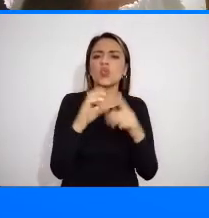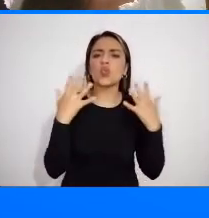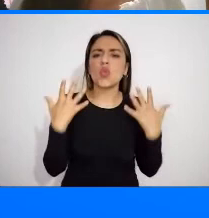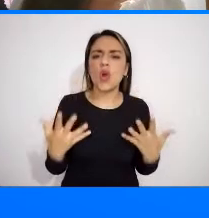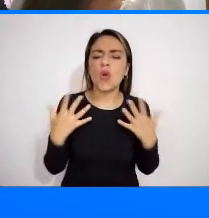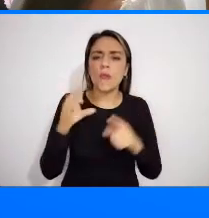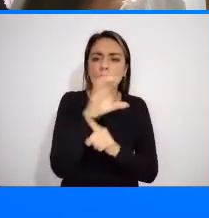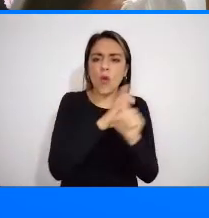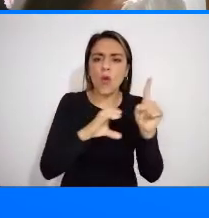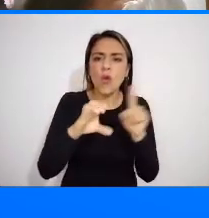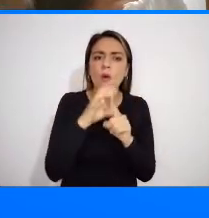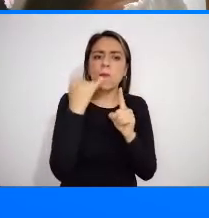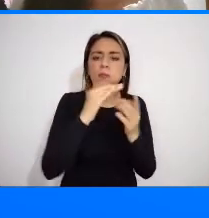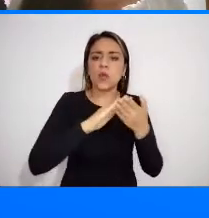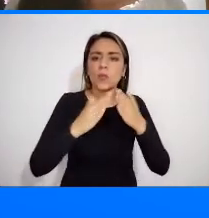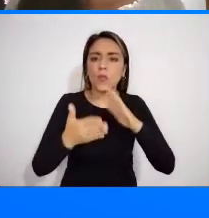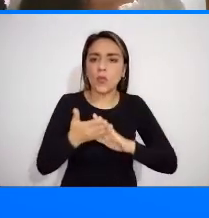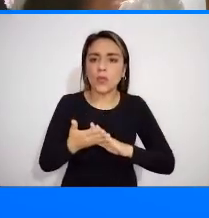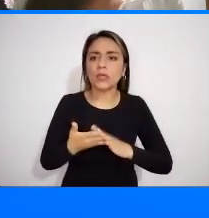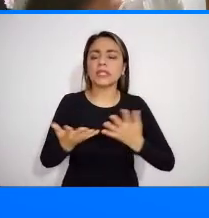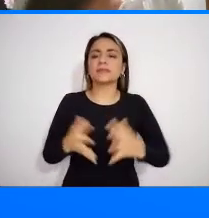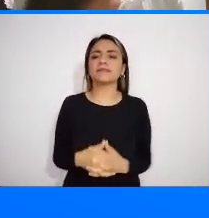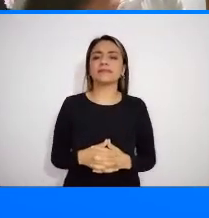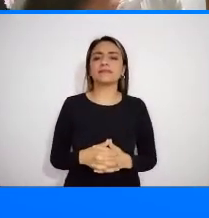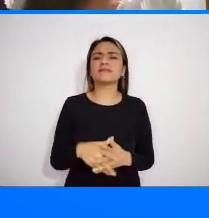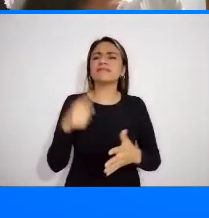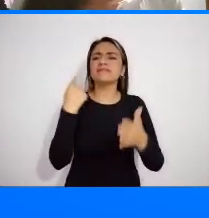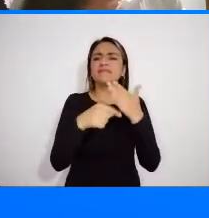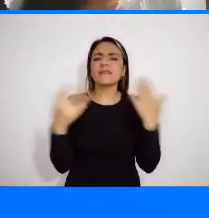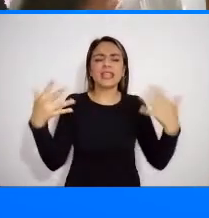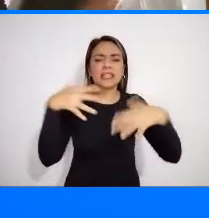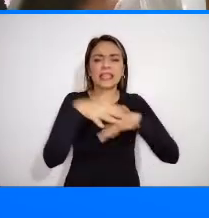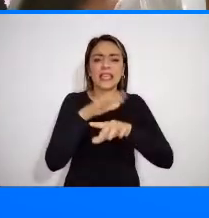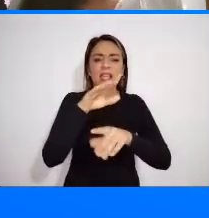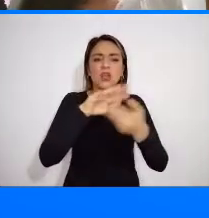comunidad, qué composición tiene ese destino.